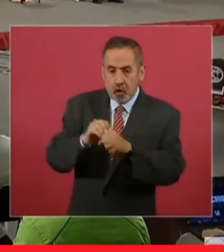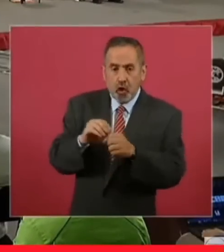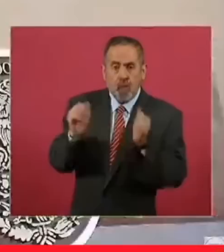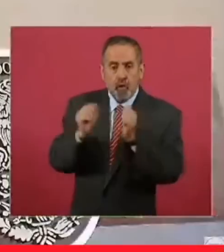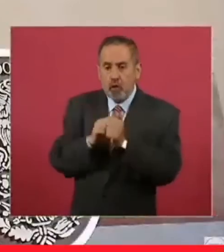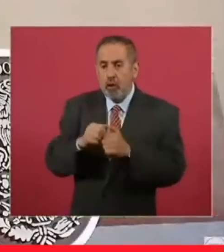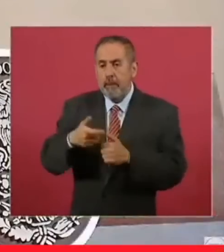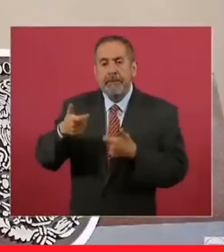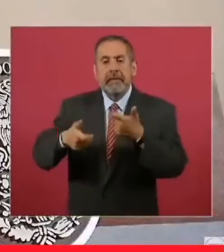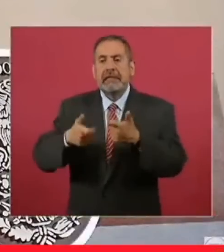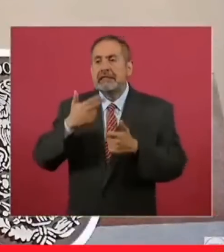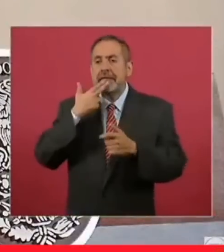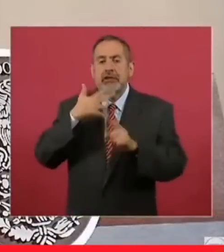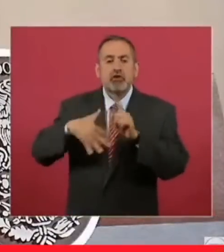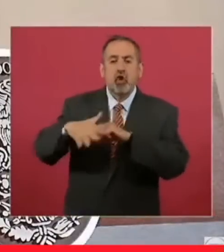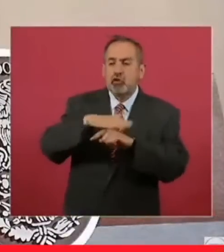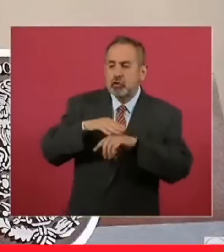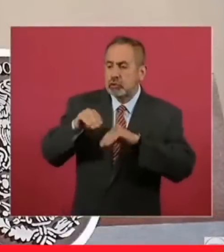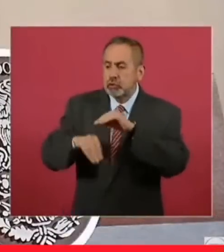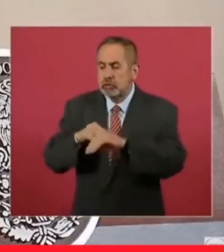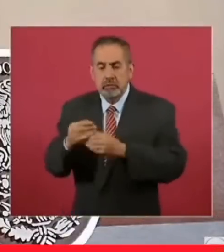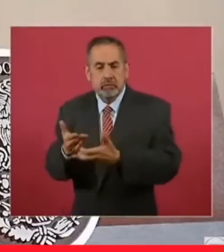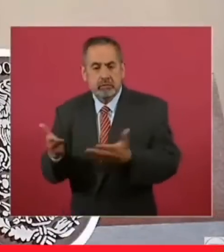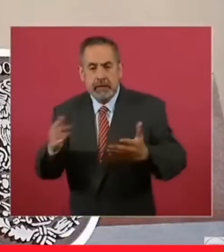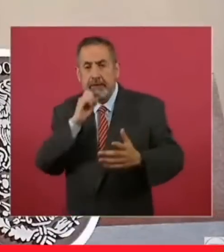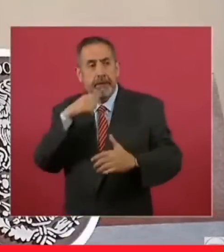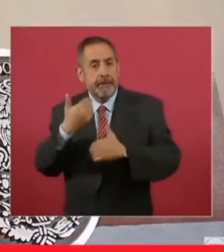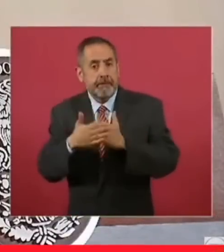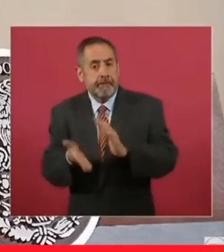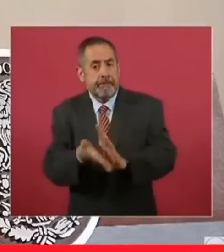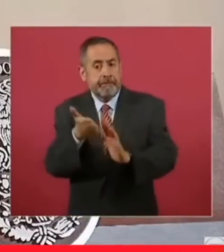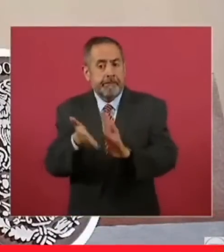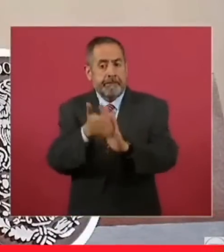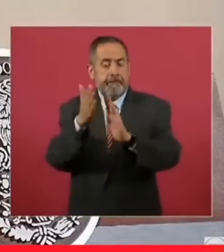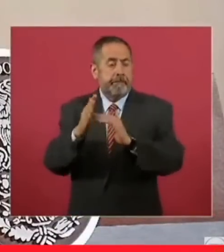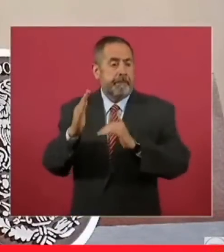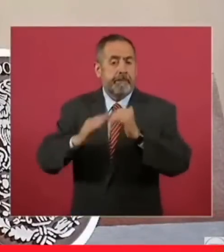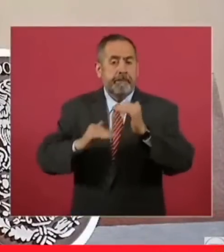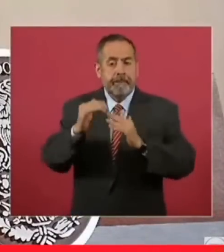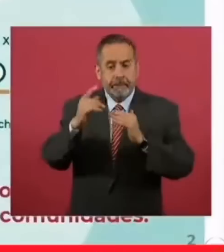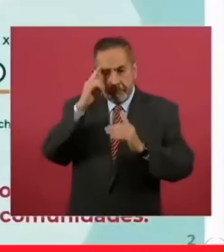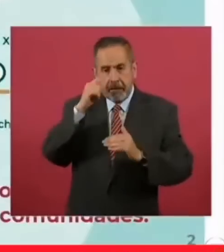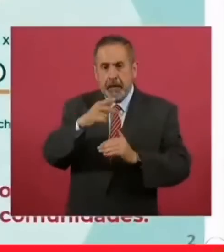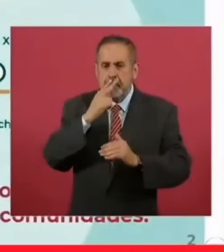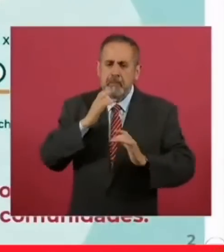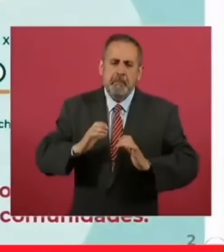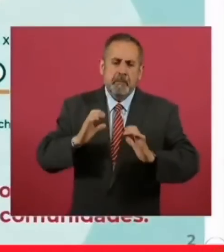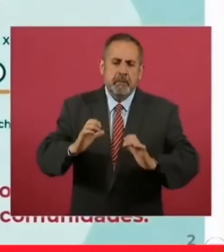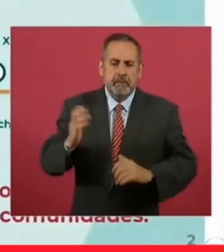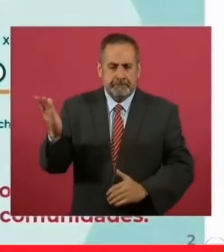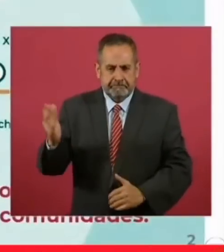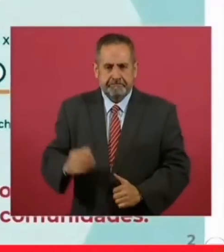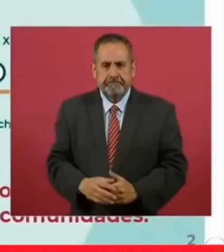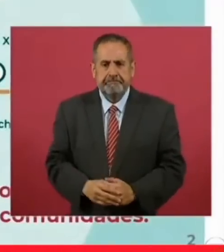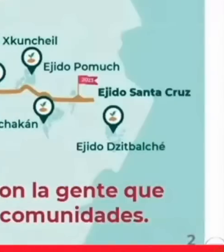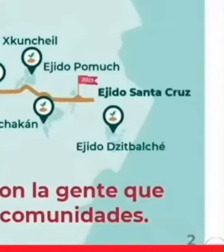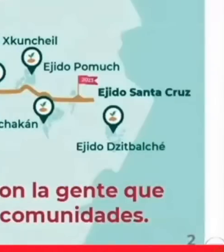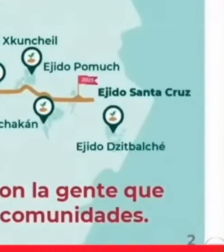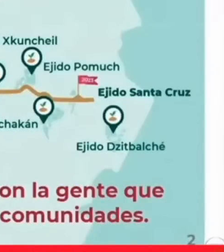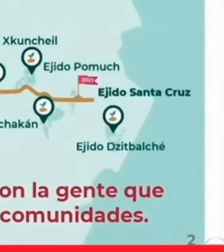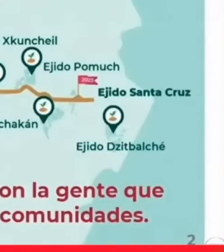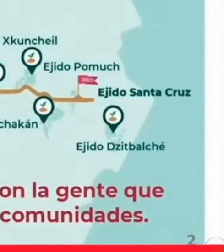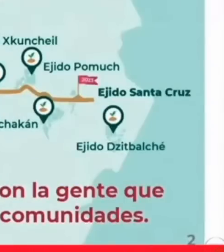por servicios ambientales, pero también estamos construyendo áreas destinadas voluntariamente a la conservación. Más de